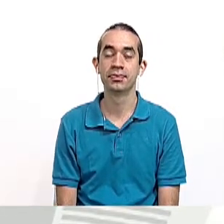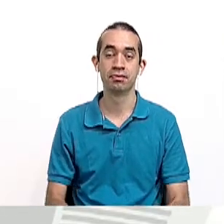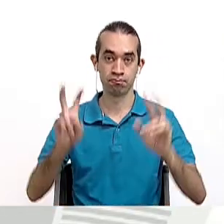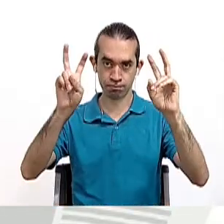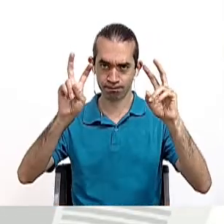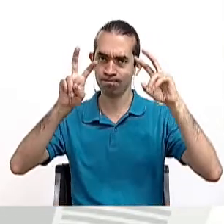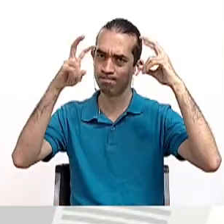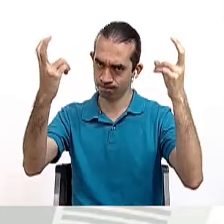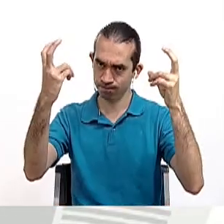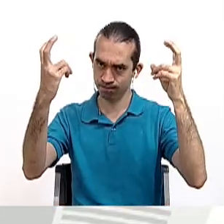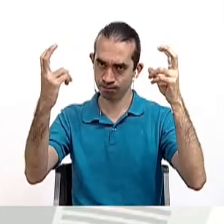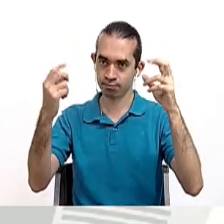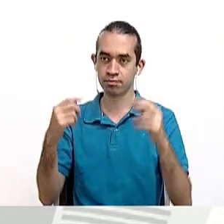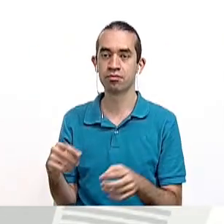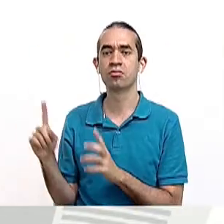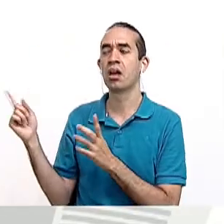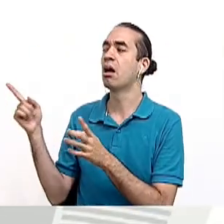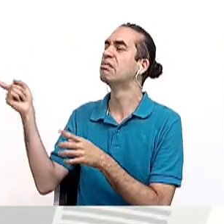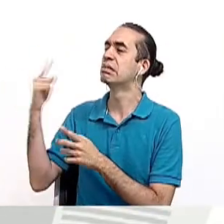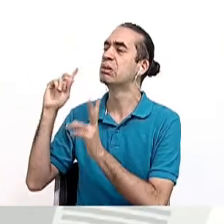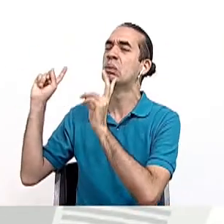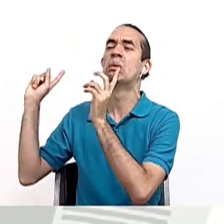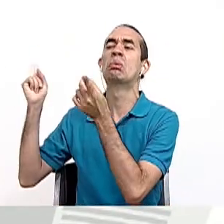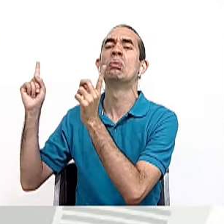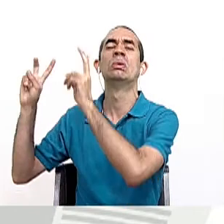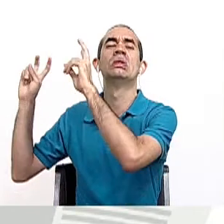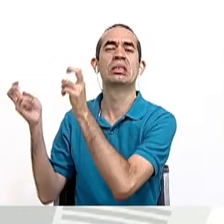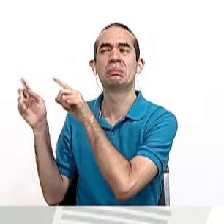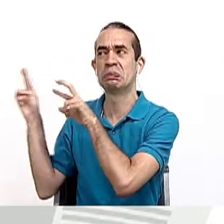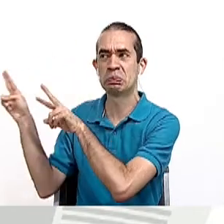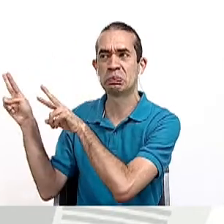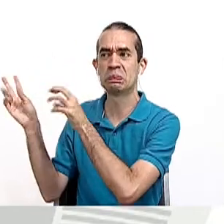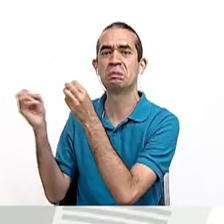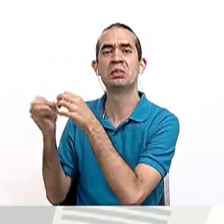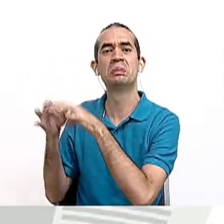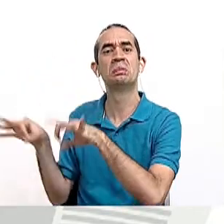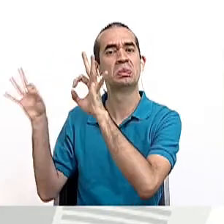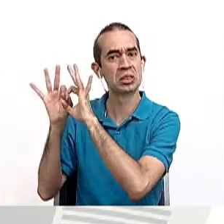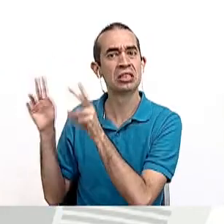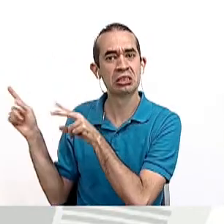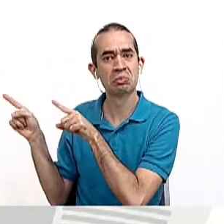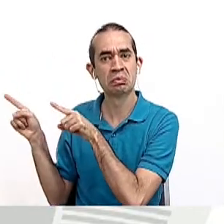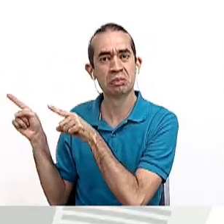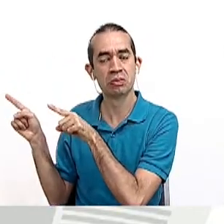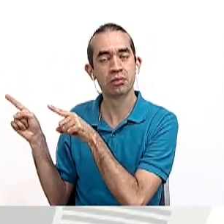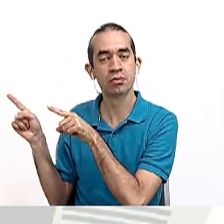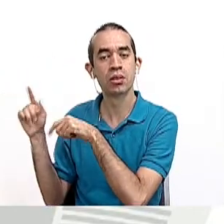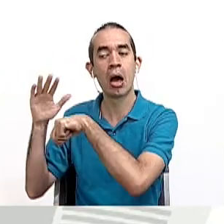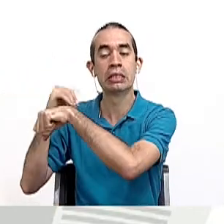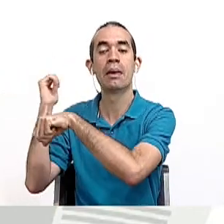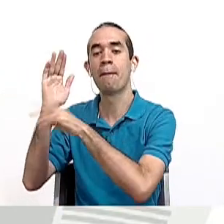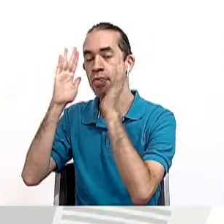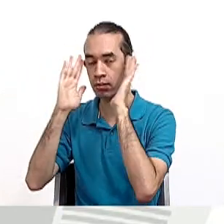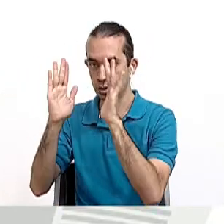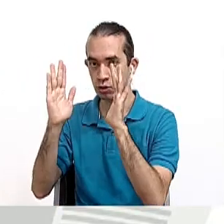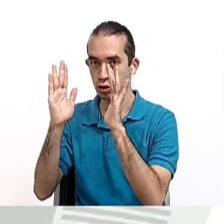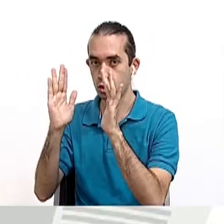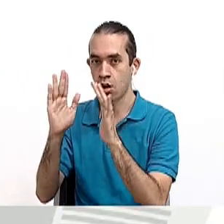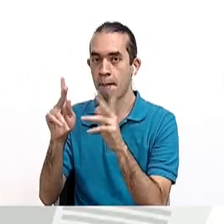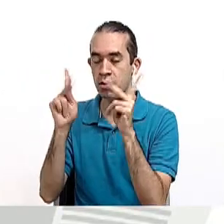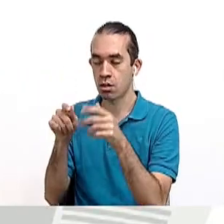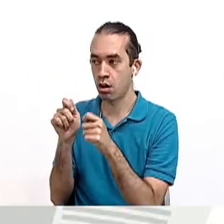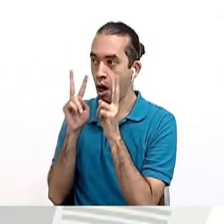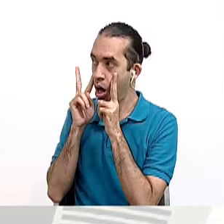El título anuncia el contenido, lo relevante. Su objetivo es llamar la atención, cautivar al